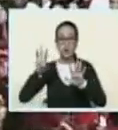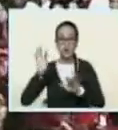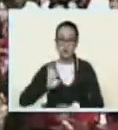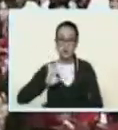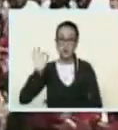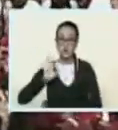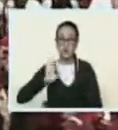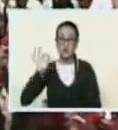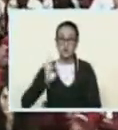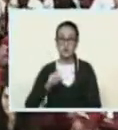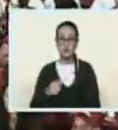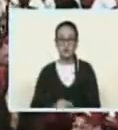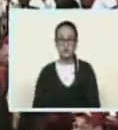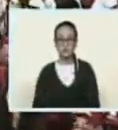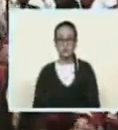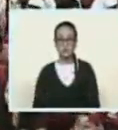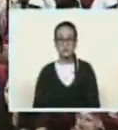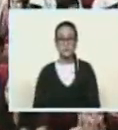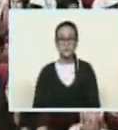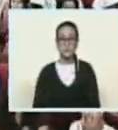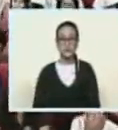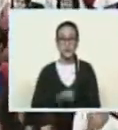52.78% a